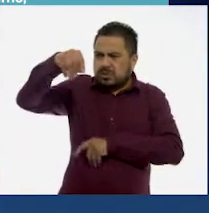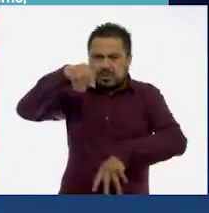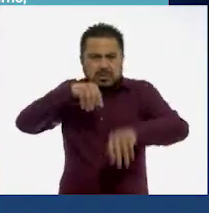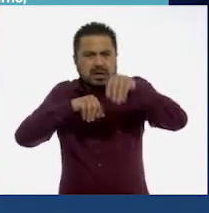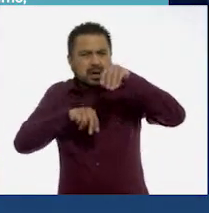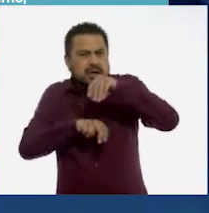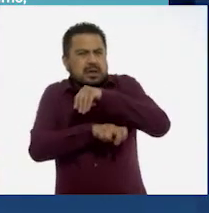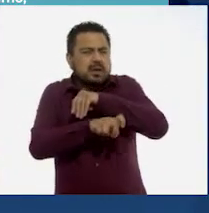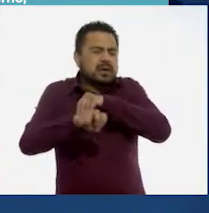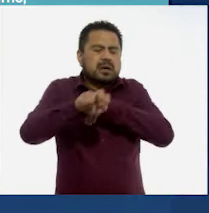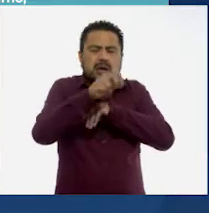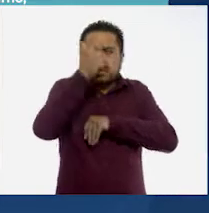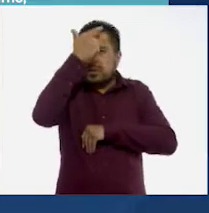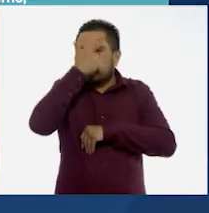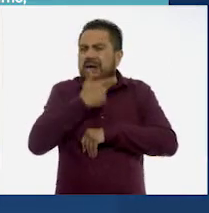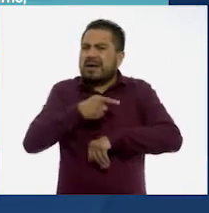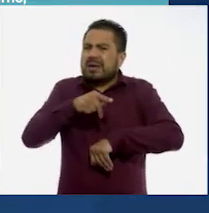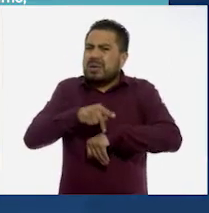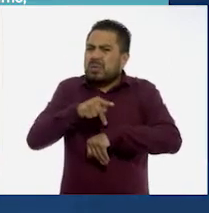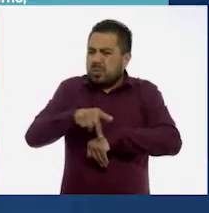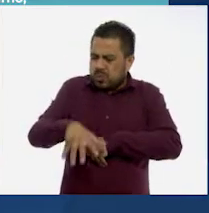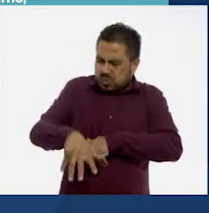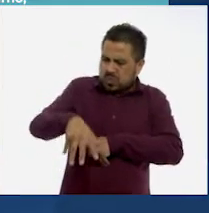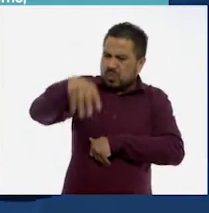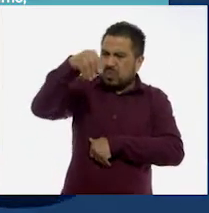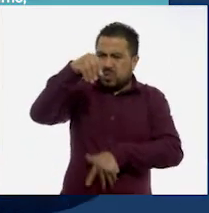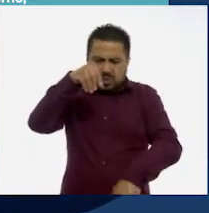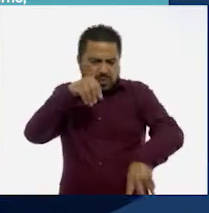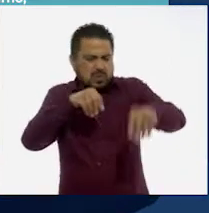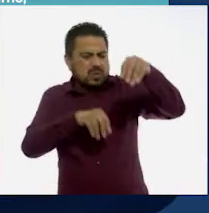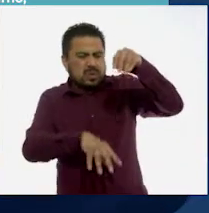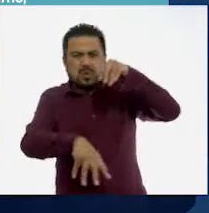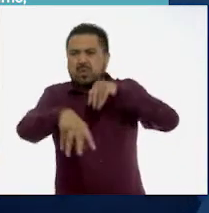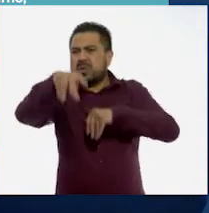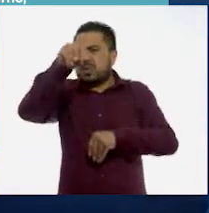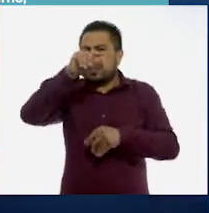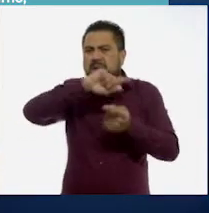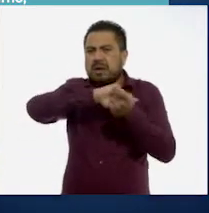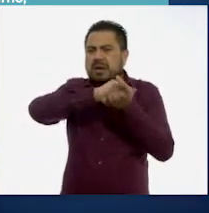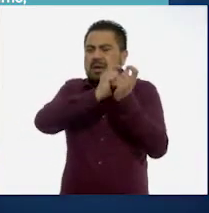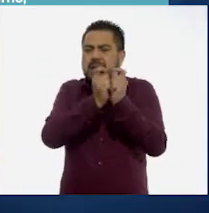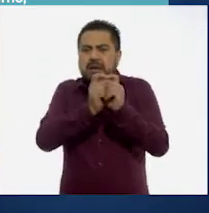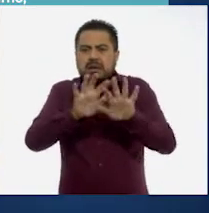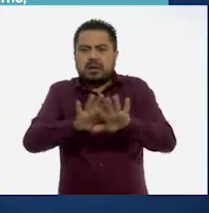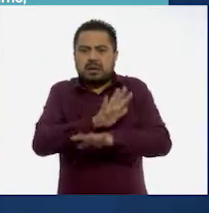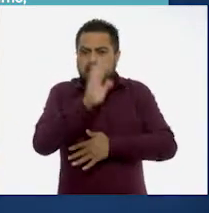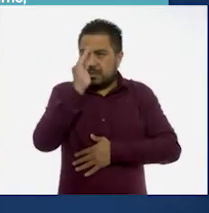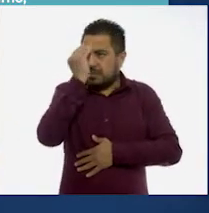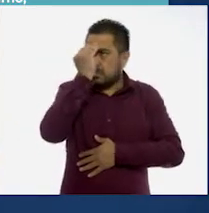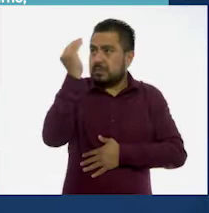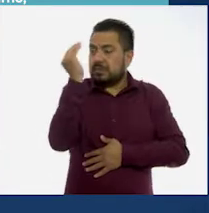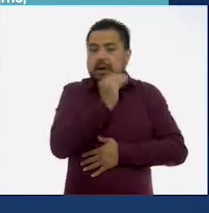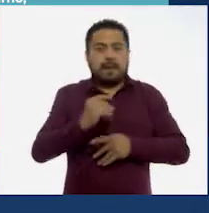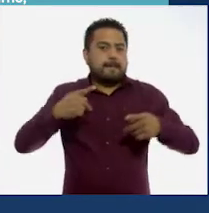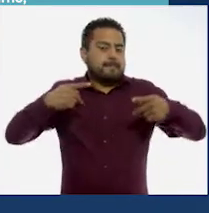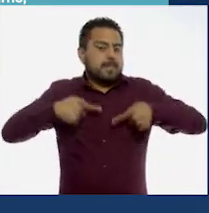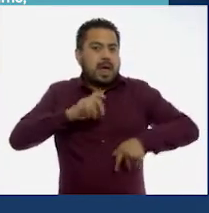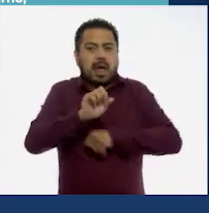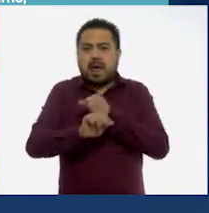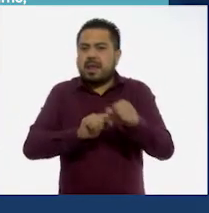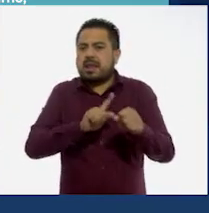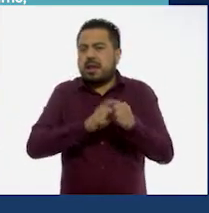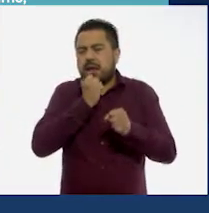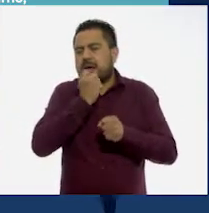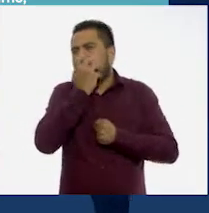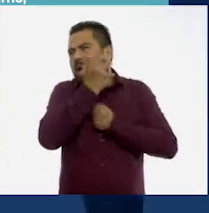noche, las enormes piedras que se encontraban por todos lados se transformaban en horrendas personas y animales que